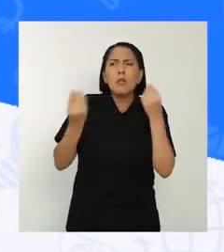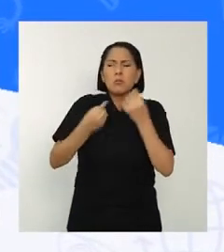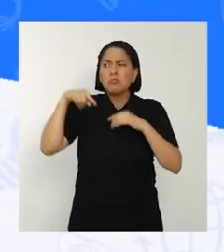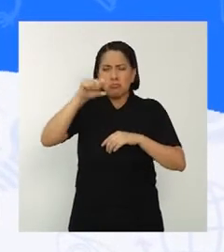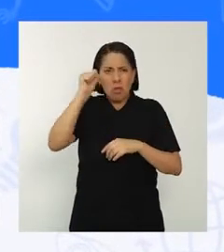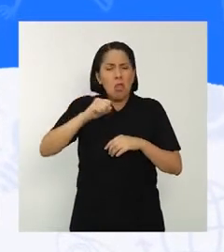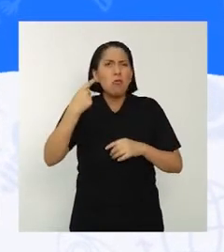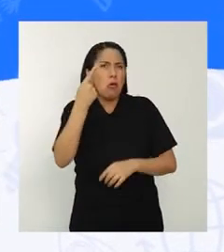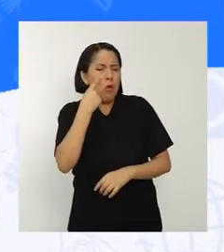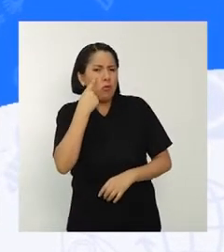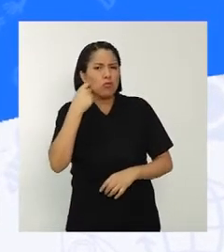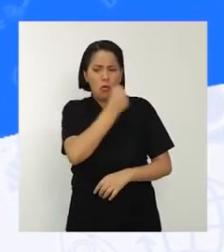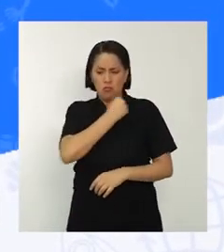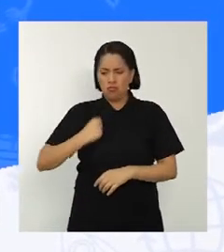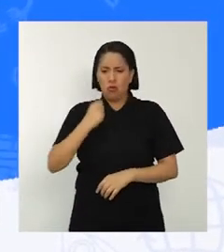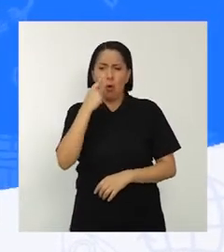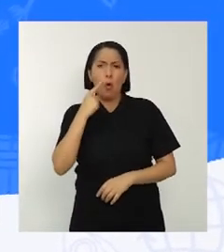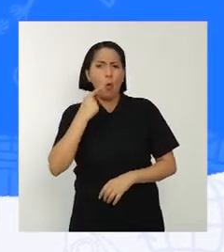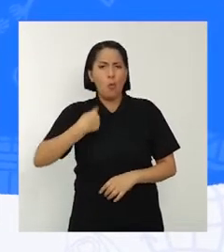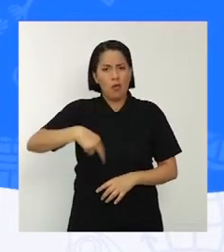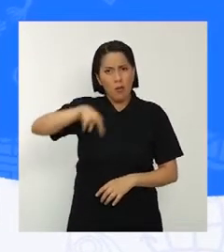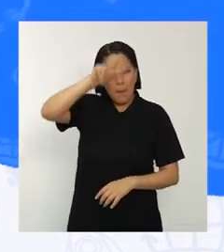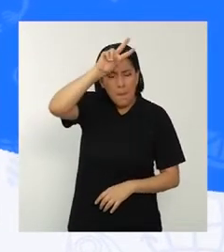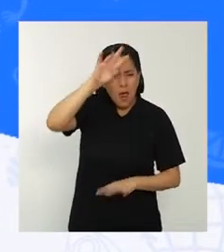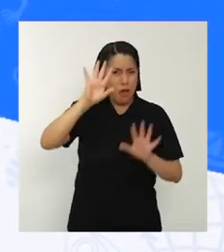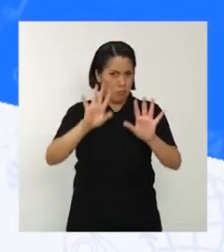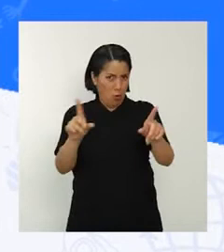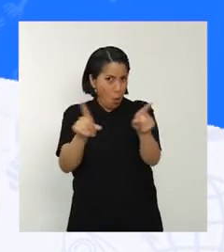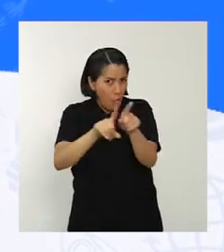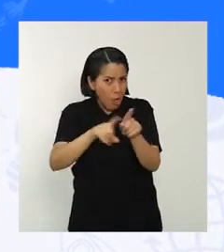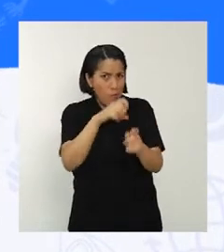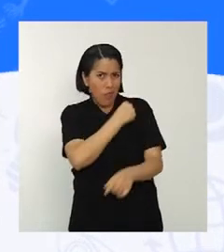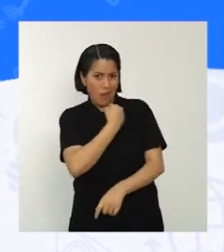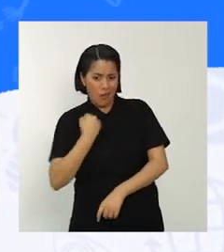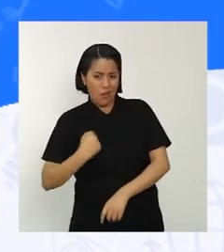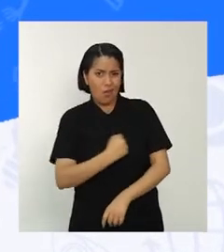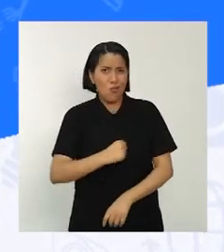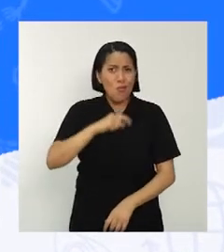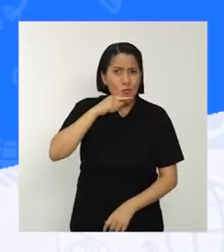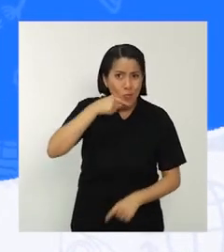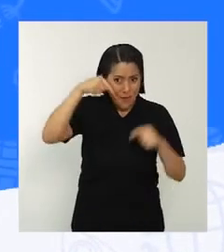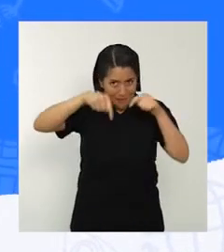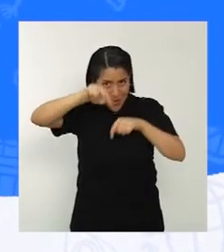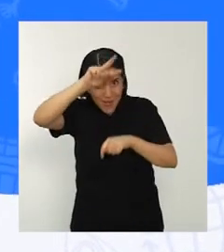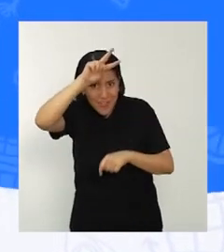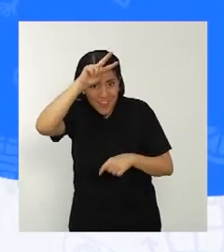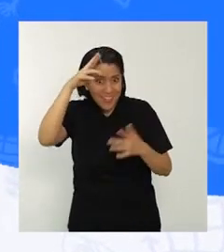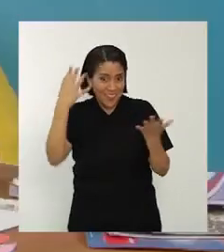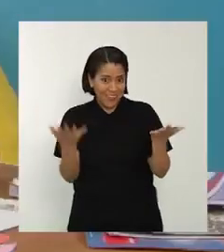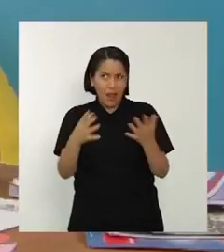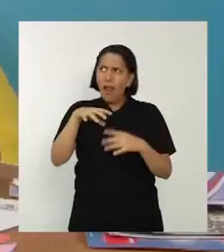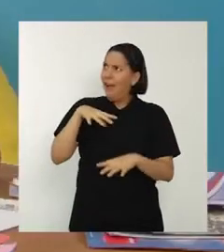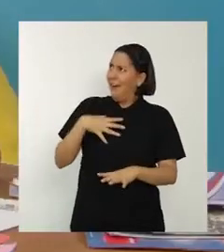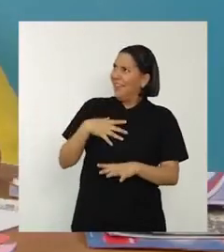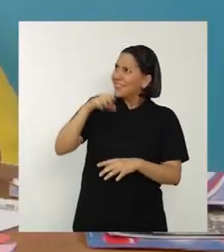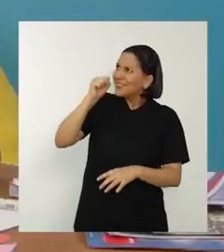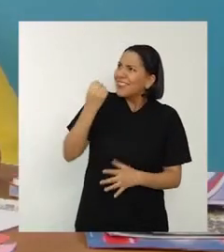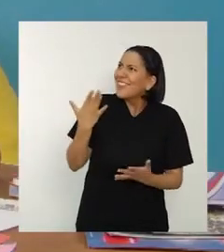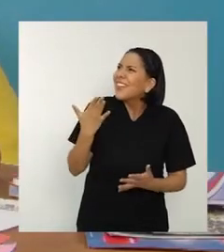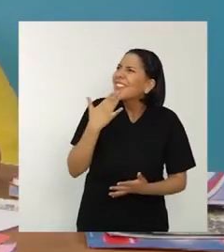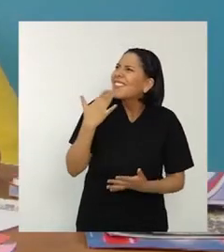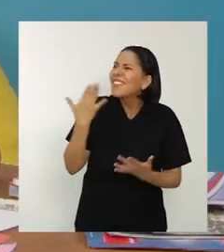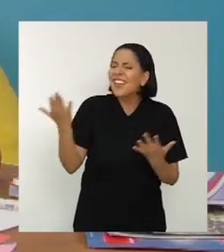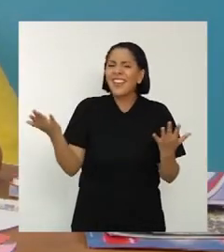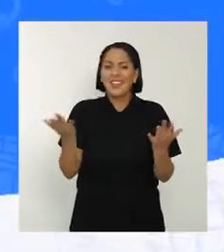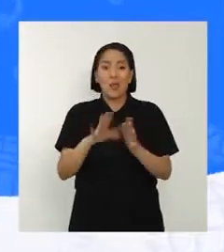escuchamos sobre superhéroes peruanos, pero ¿sabían que también hay superheroínas nacionales? ¿En serio? ¿Y